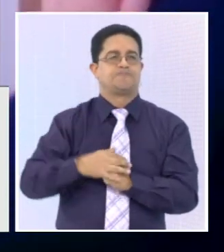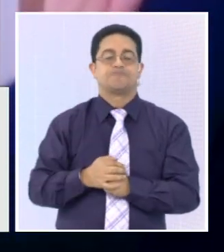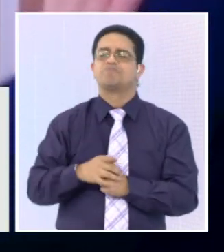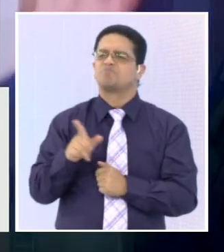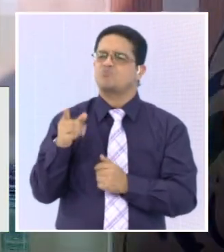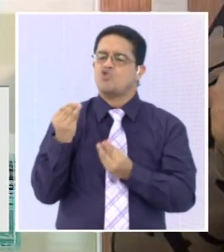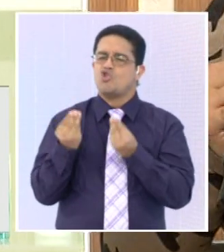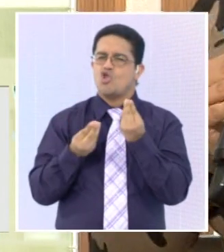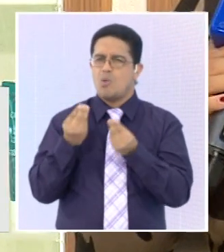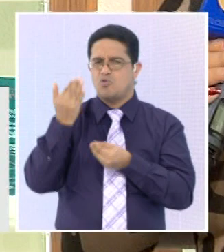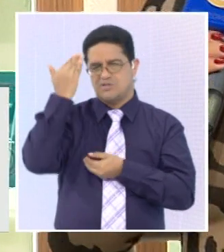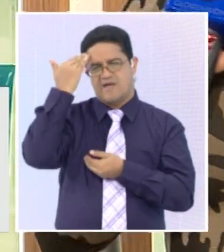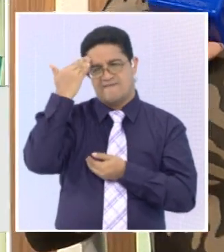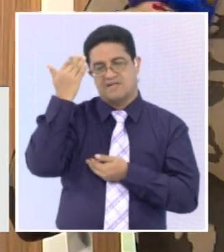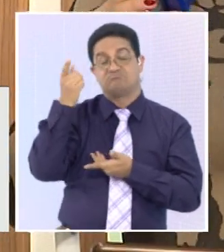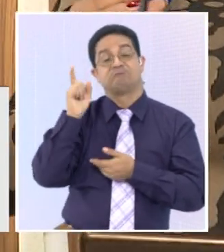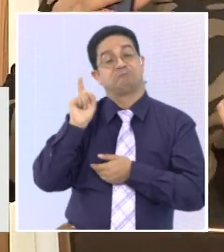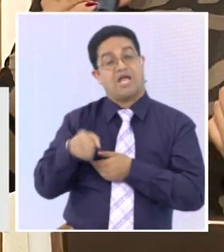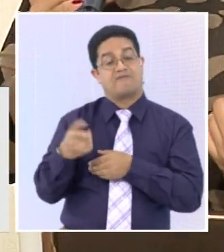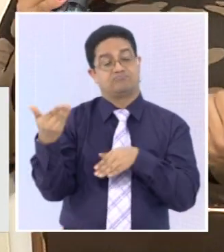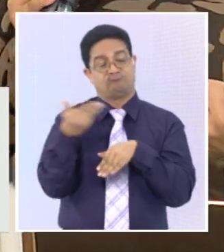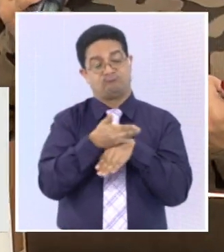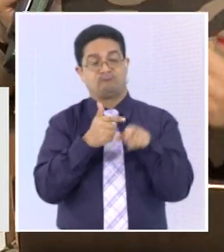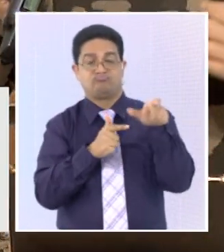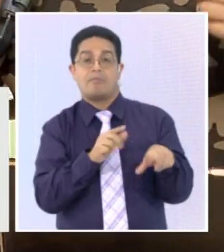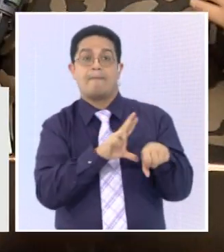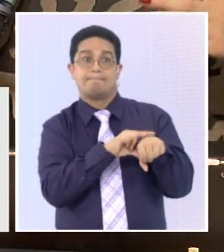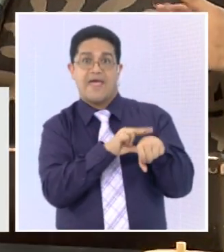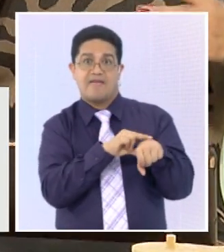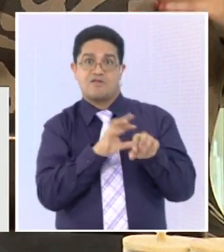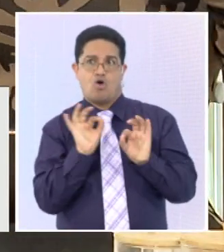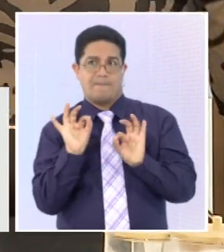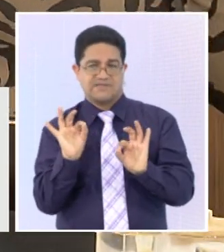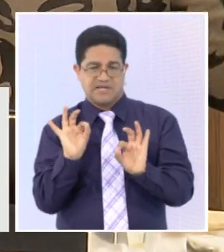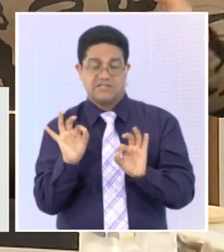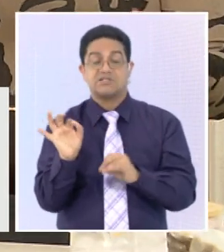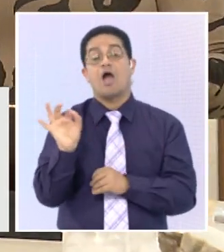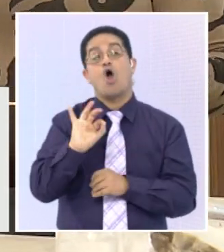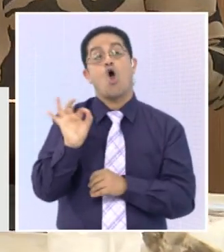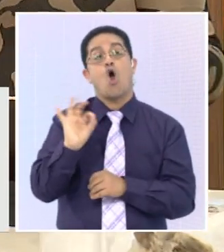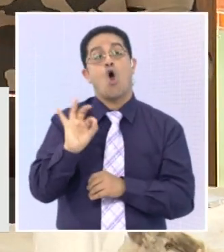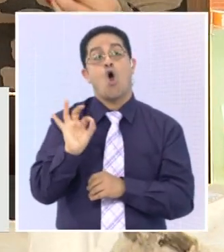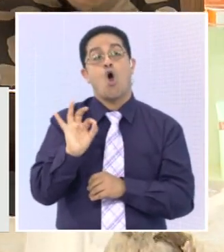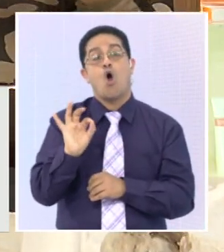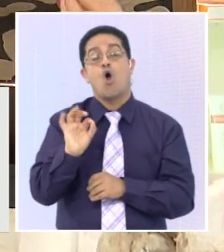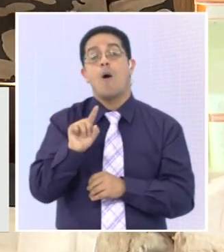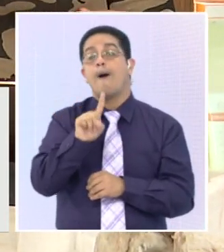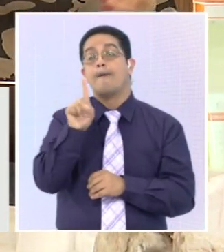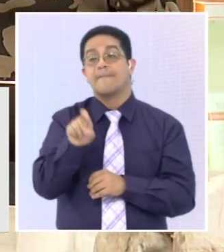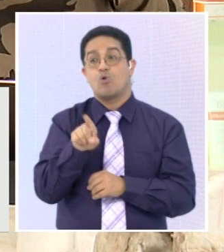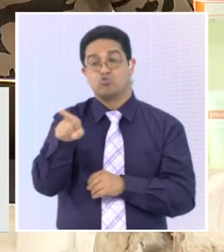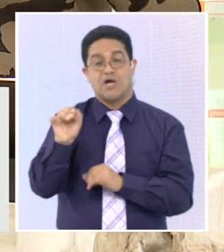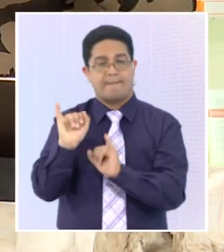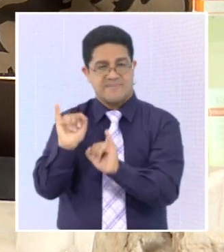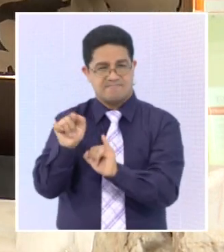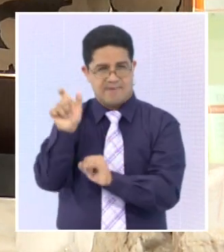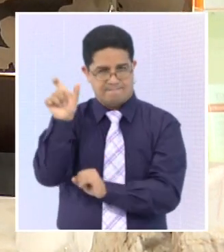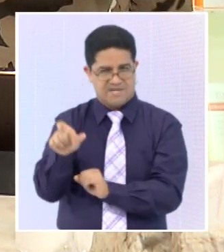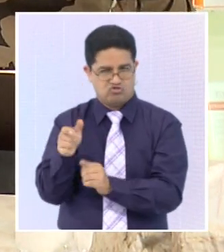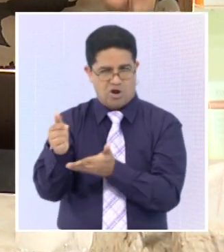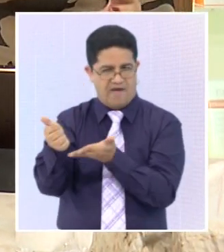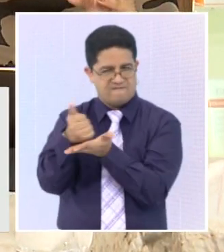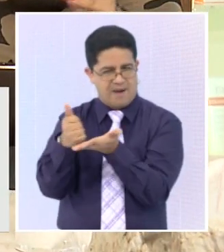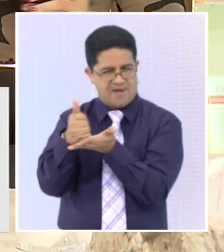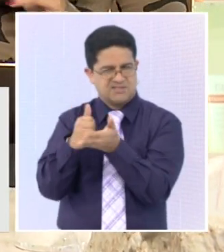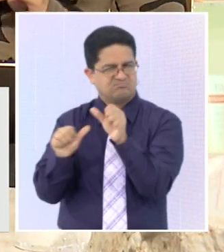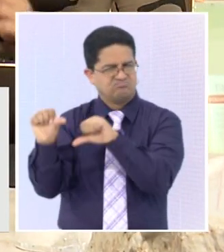teníamos que ir con un especialista en esta área, como médico dermatólogo. Correcto. O incluso consultarle a los farmacéuticos qué